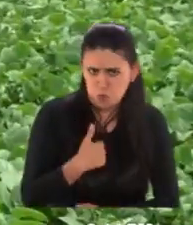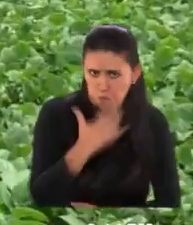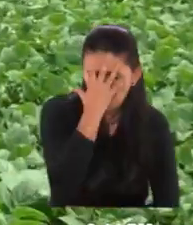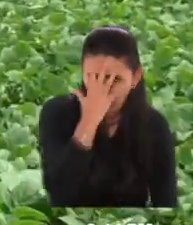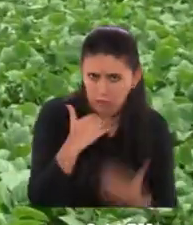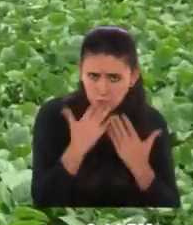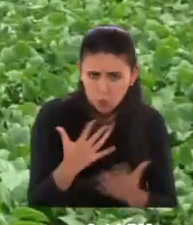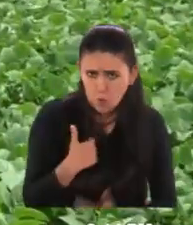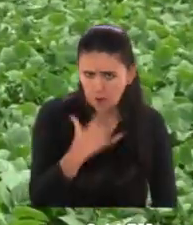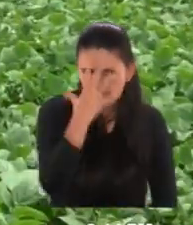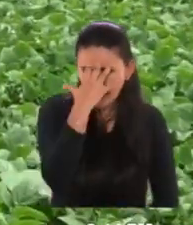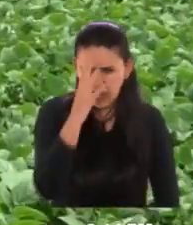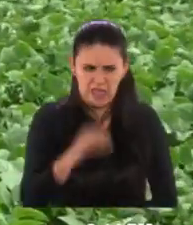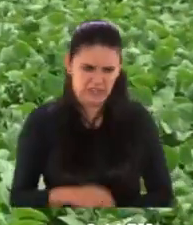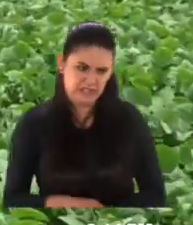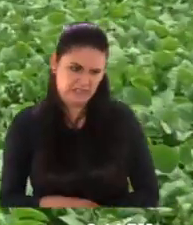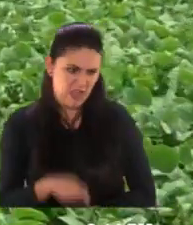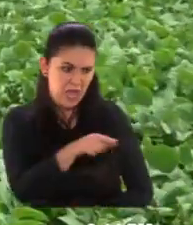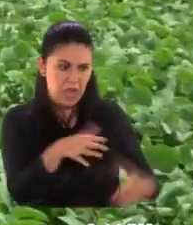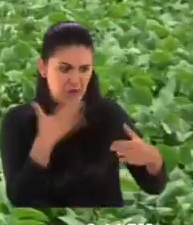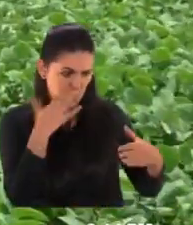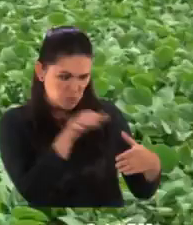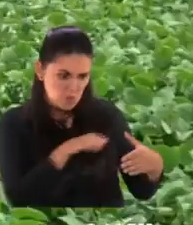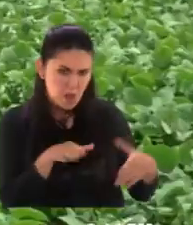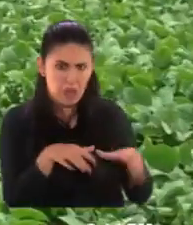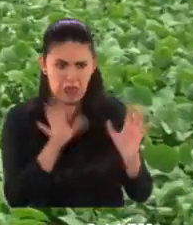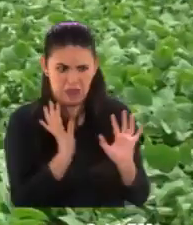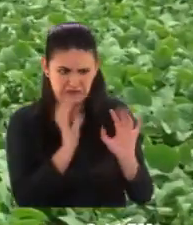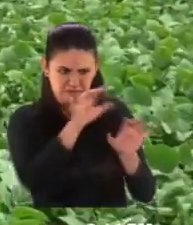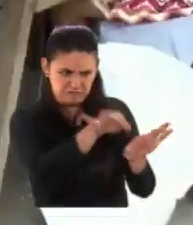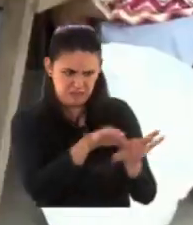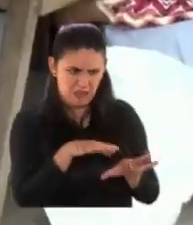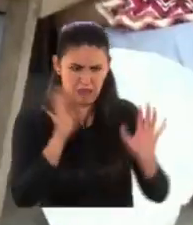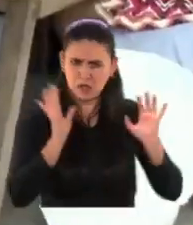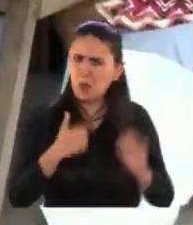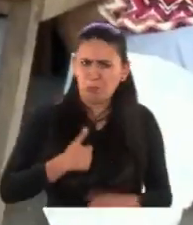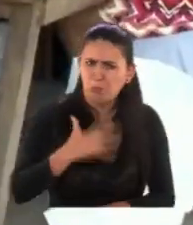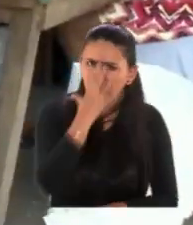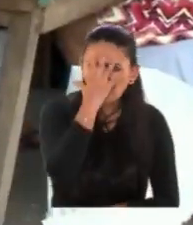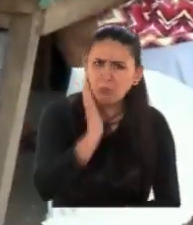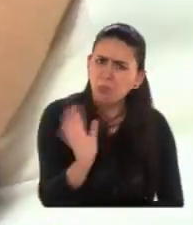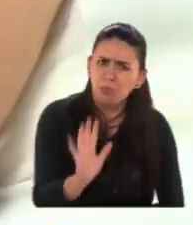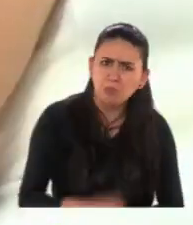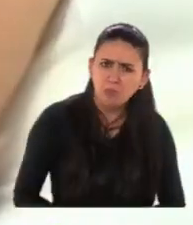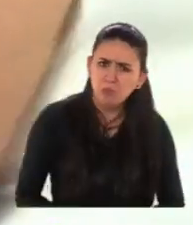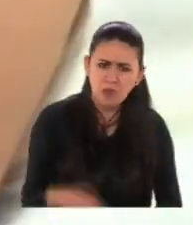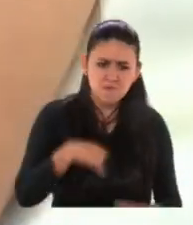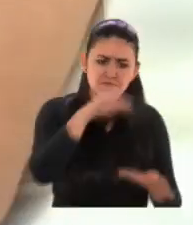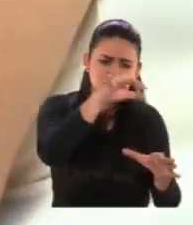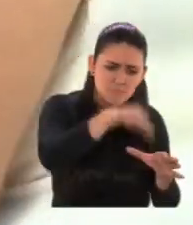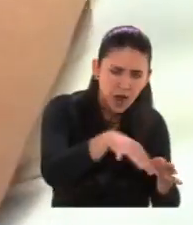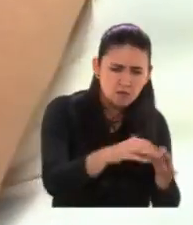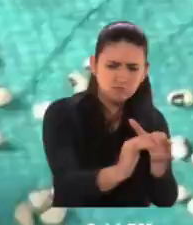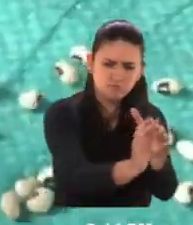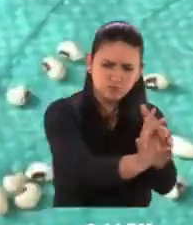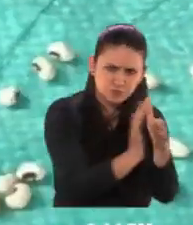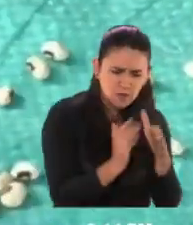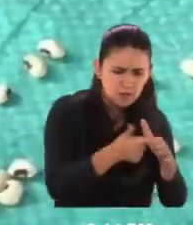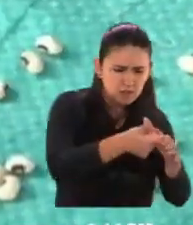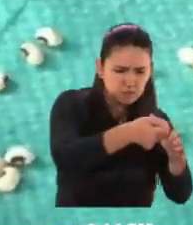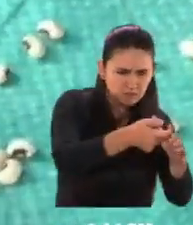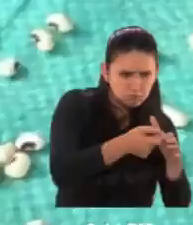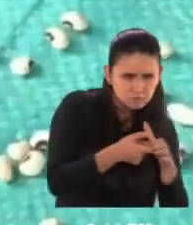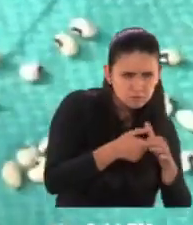decir algo que digan que nosotros un grupo de mujeres cultivar frijol siembran cosechan procesan y